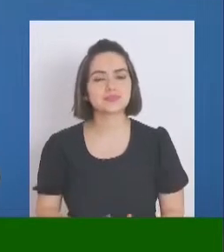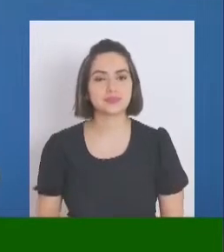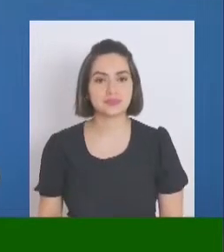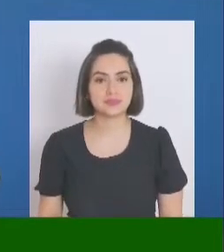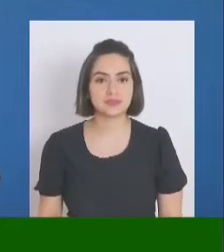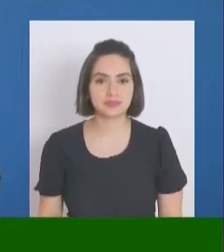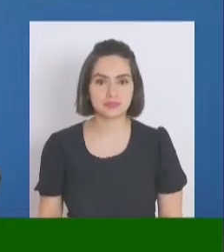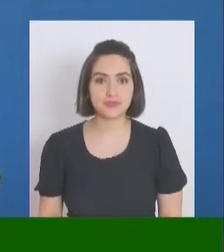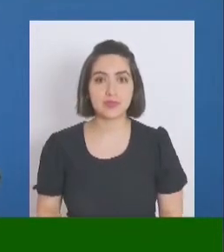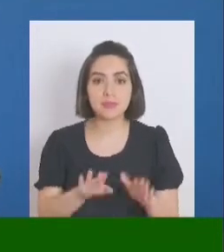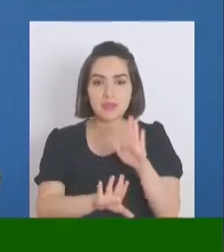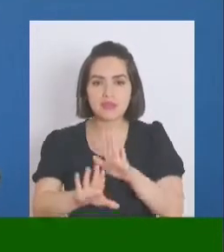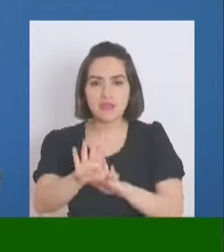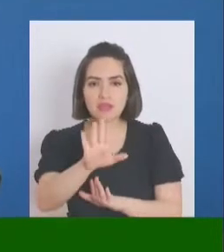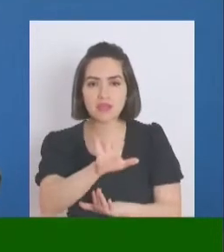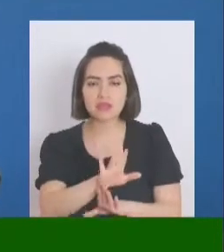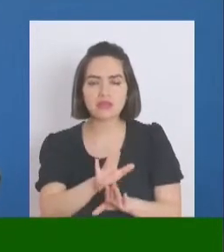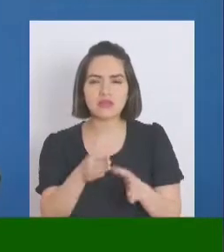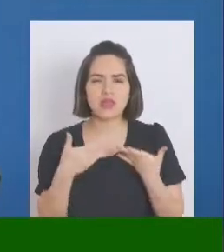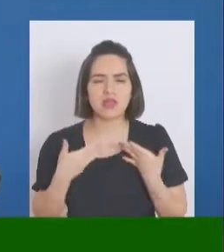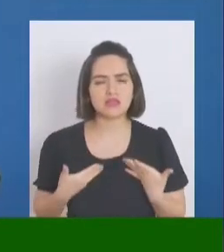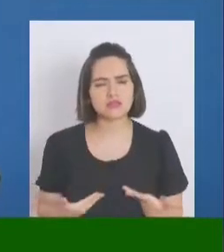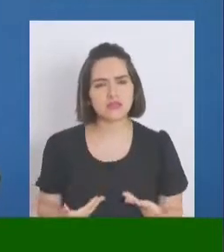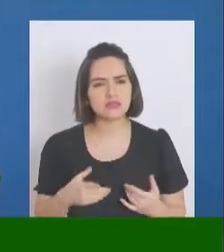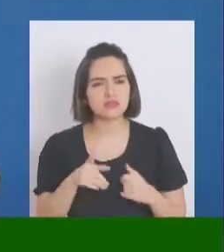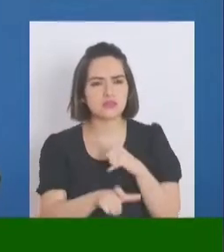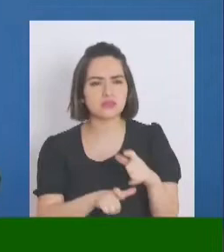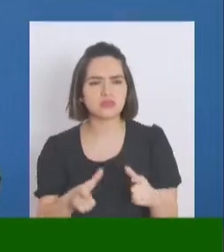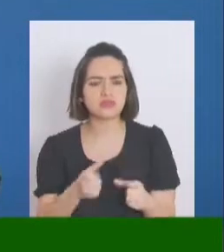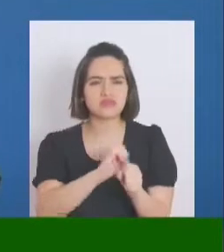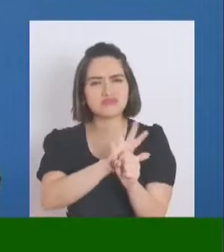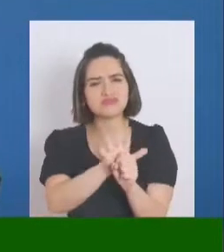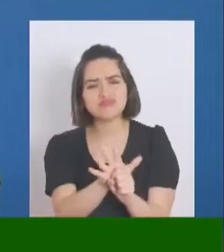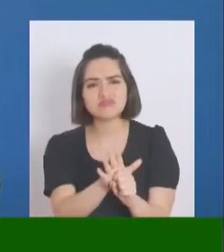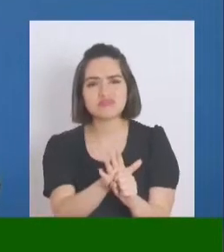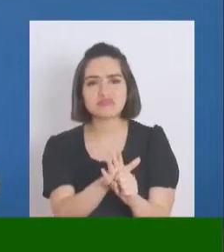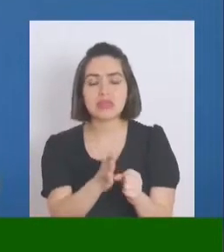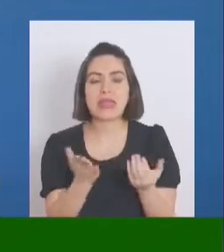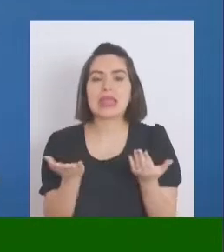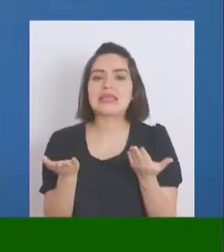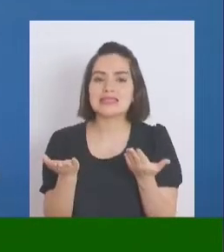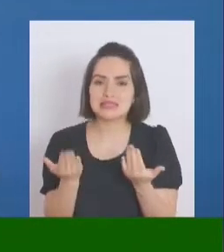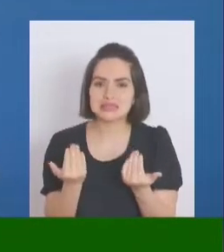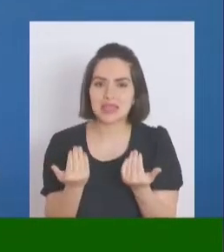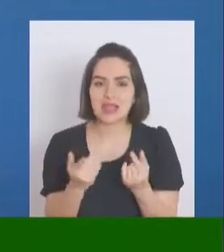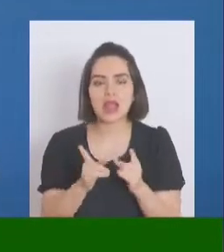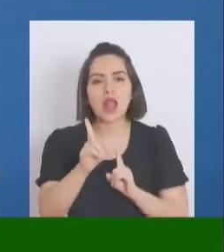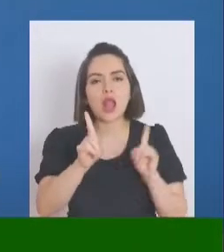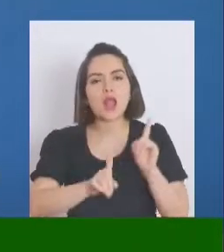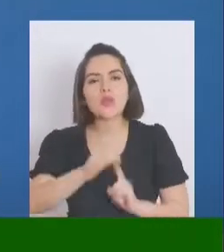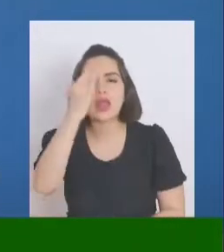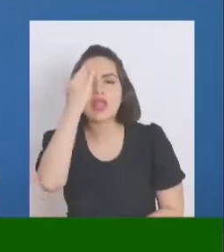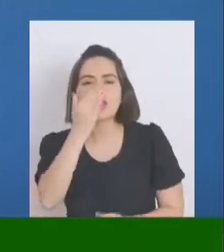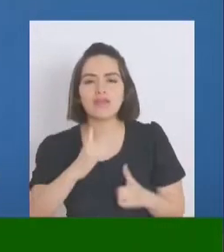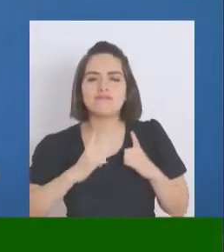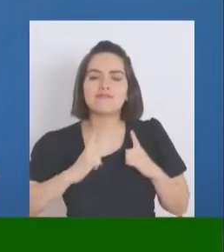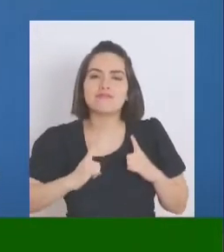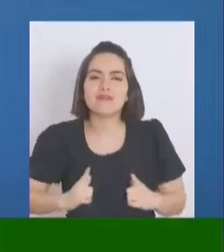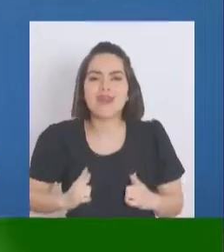para prevenir la fatiga pandémica justamente es necesario tener algunos días de